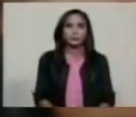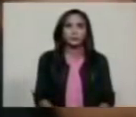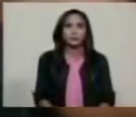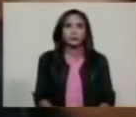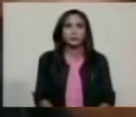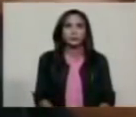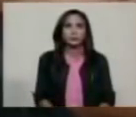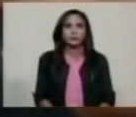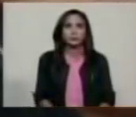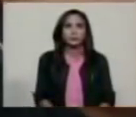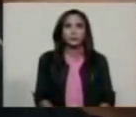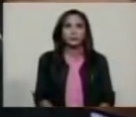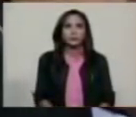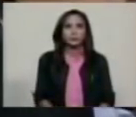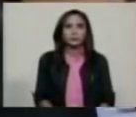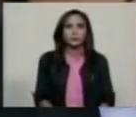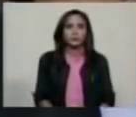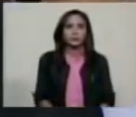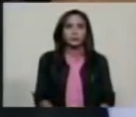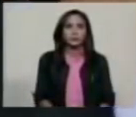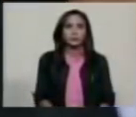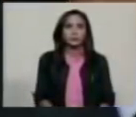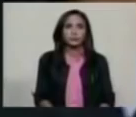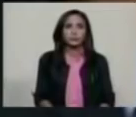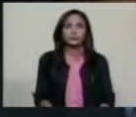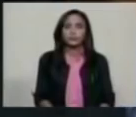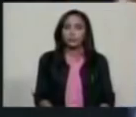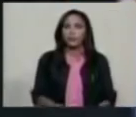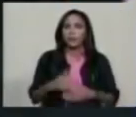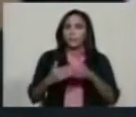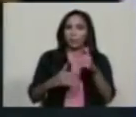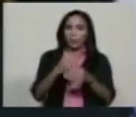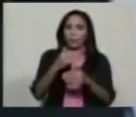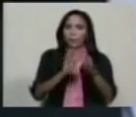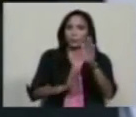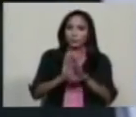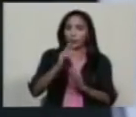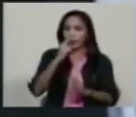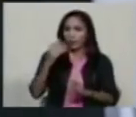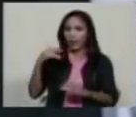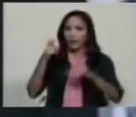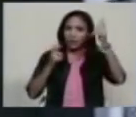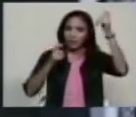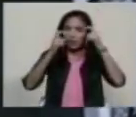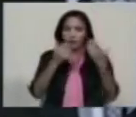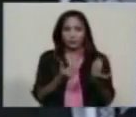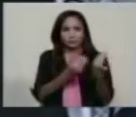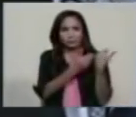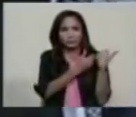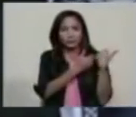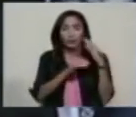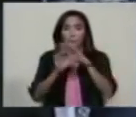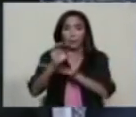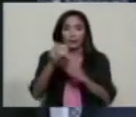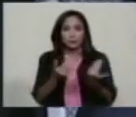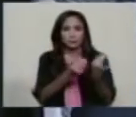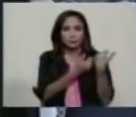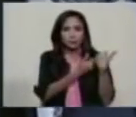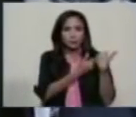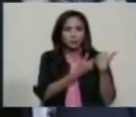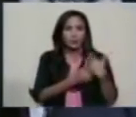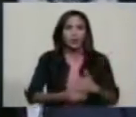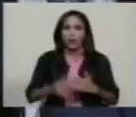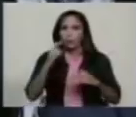Y con China hemos avanzado. Desde el que comandante Hugo Chávez tomó las riendas de la patria